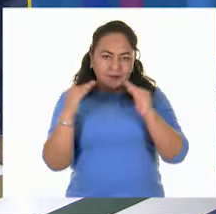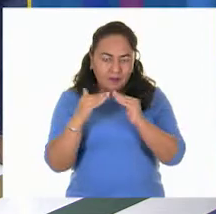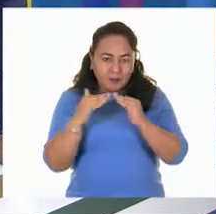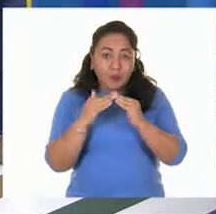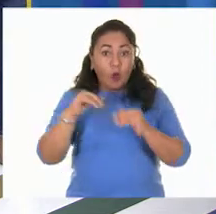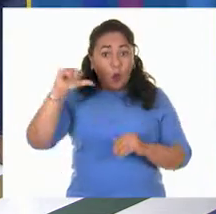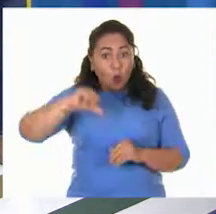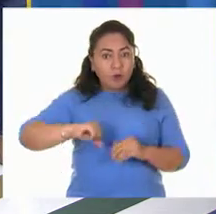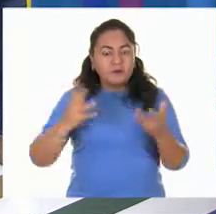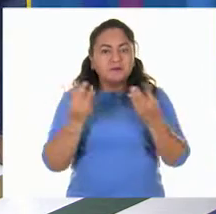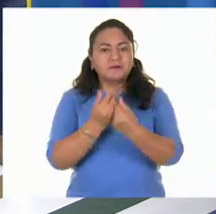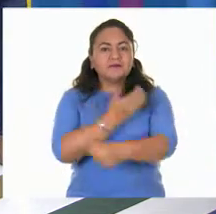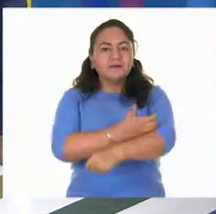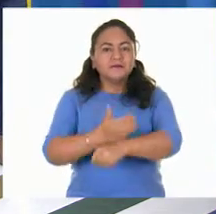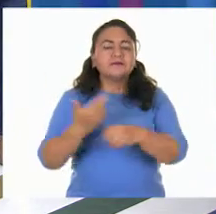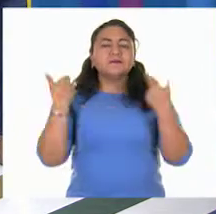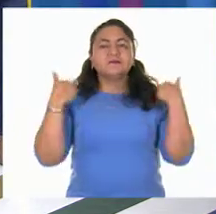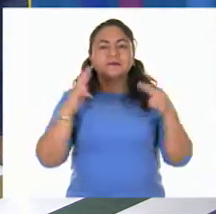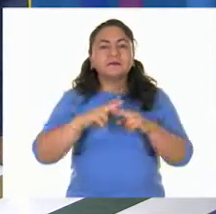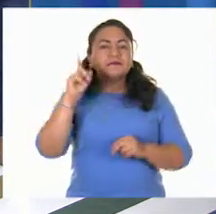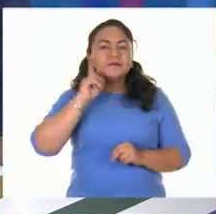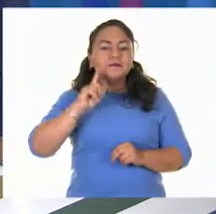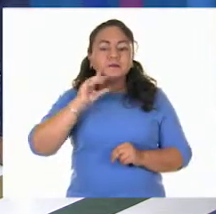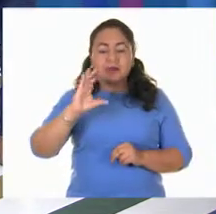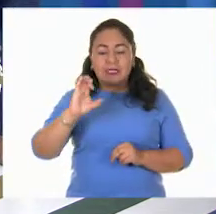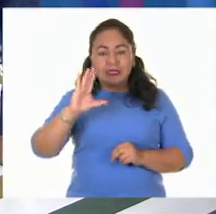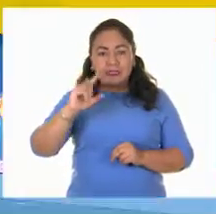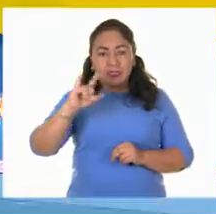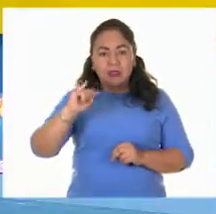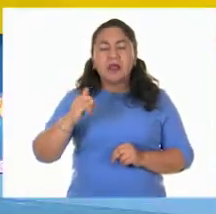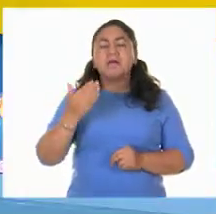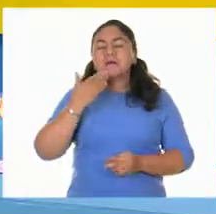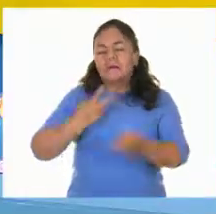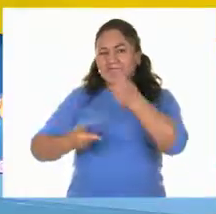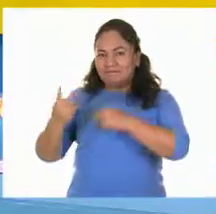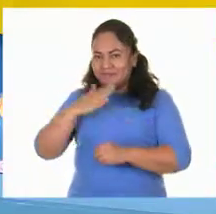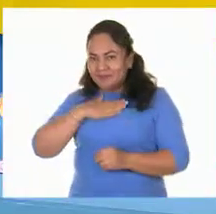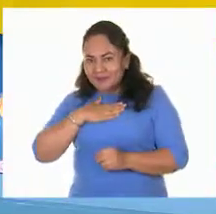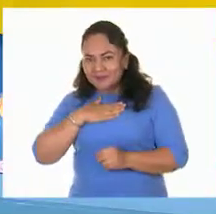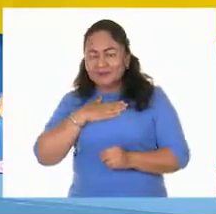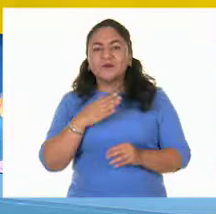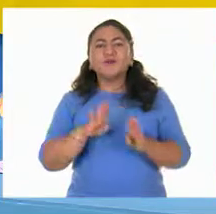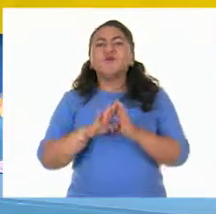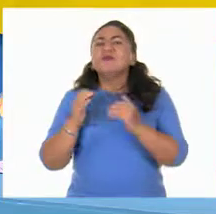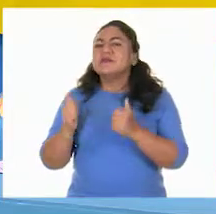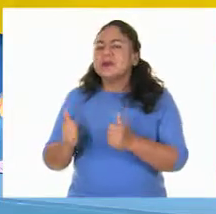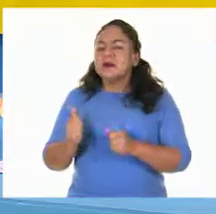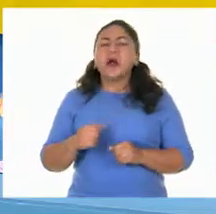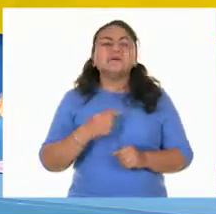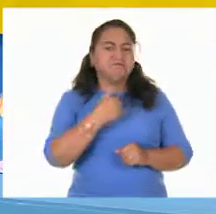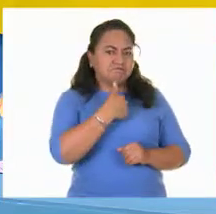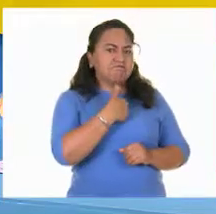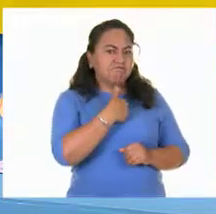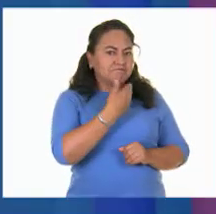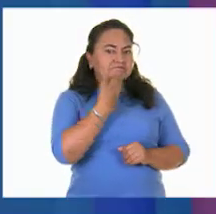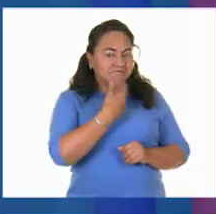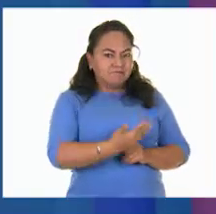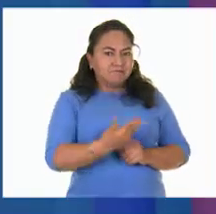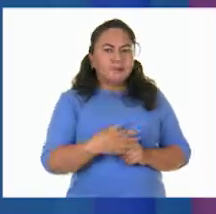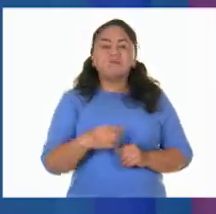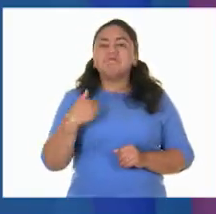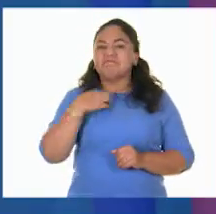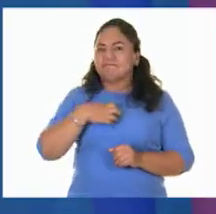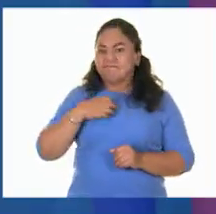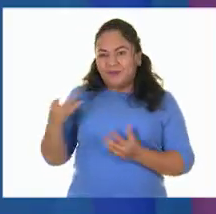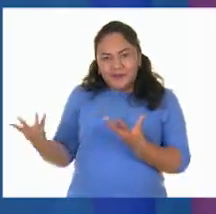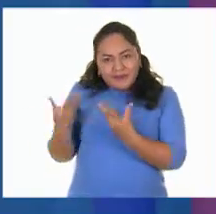día de hoy nos acompaña la maestra Cecilia Vargas, a quien le doy la más cordial de las bienvenidas. ¿Cómo estás, Ceci? Bien, ¿y tú, Jenny? Muy contenta de tenerte aquí